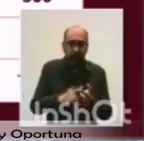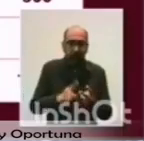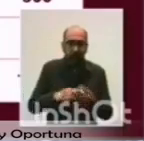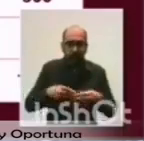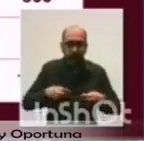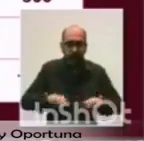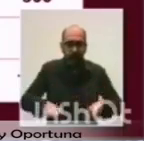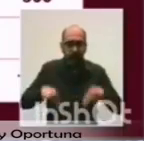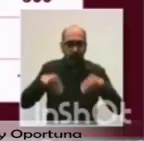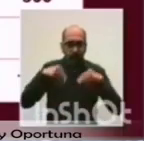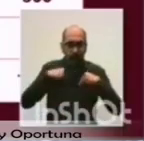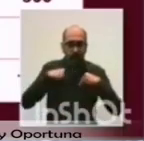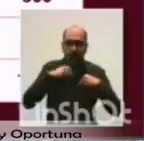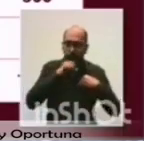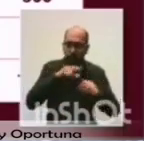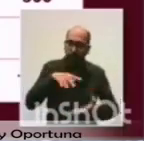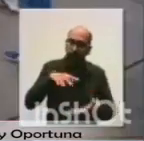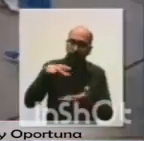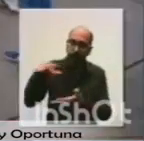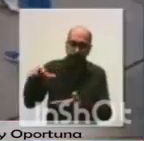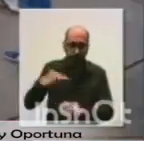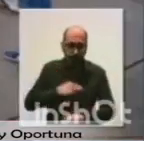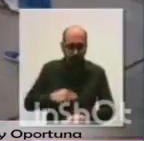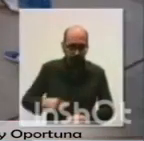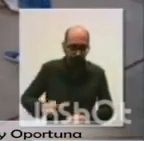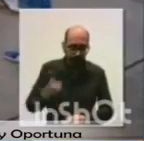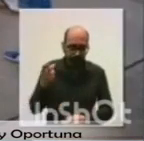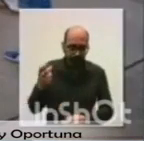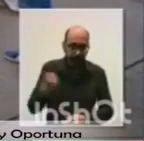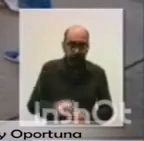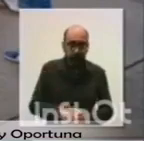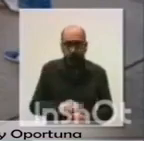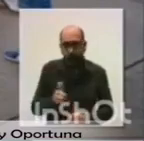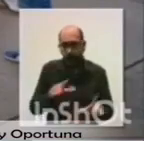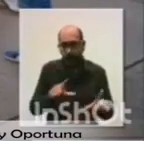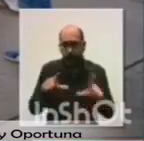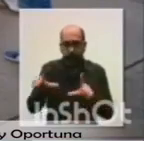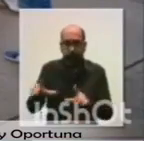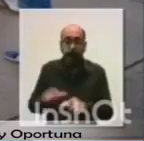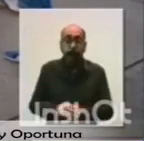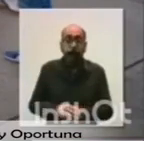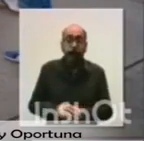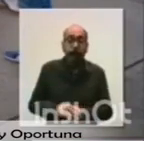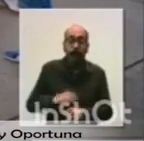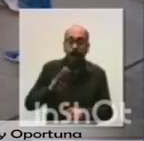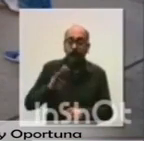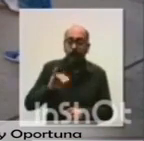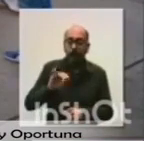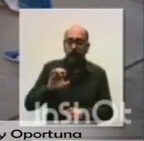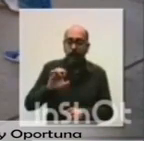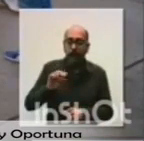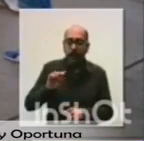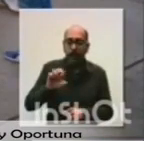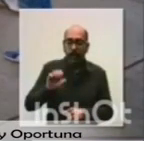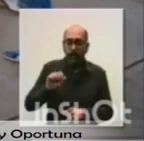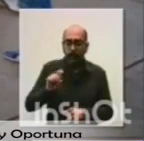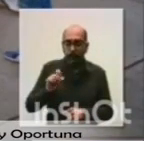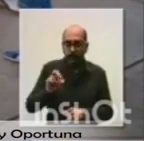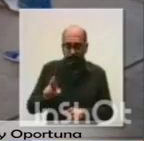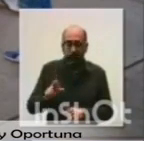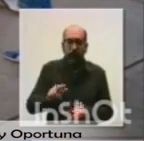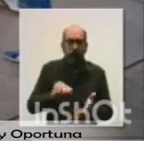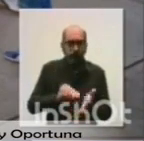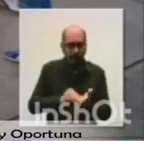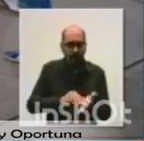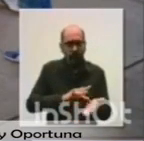hecho llegar a estos municipios. La siguiente lámina, por favor. La Secretaría del Bienestar sigue también apoyando a